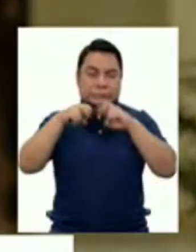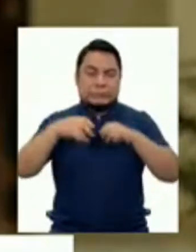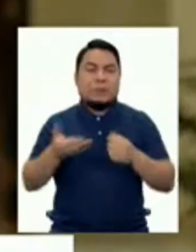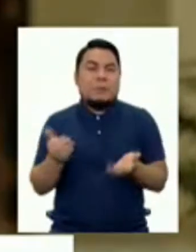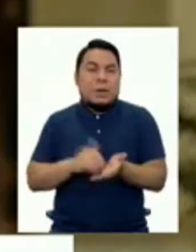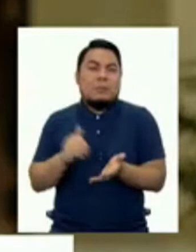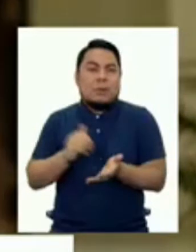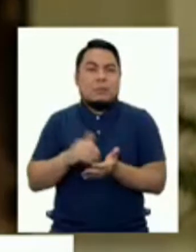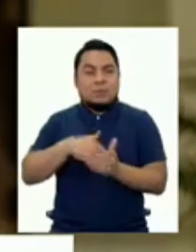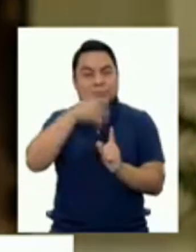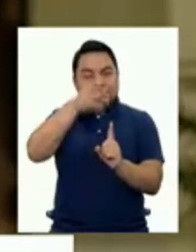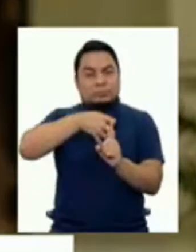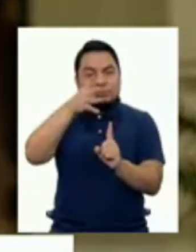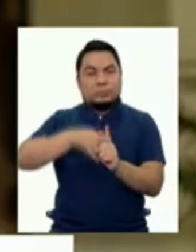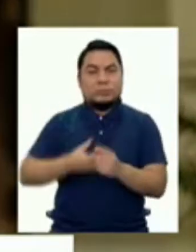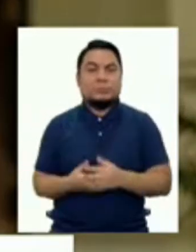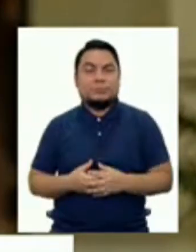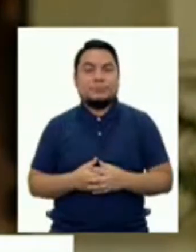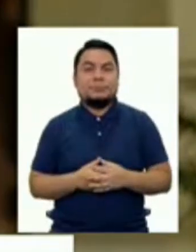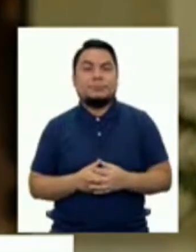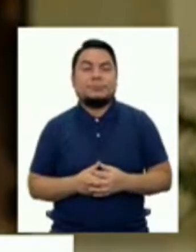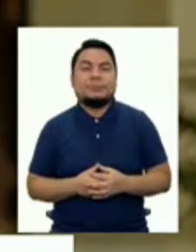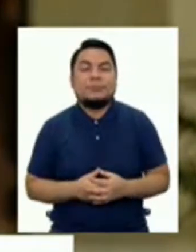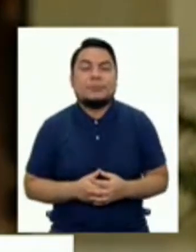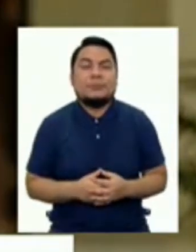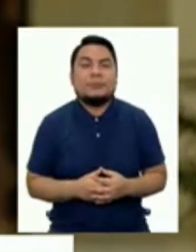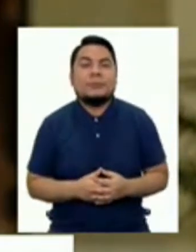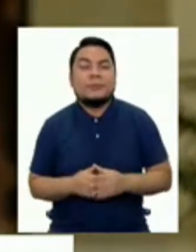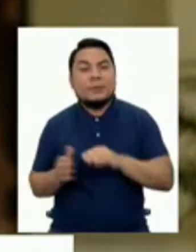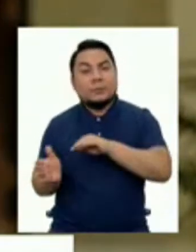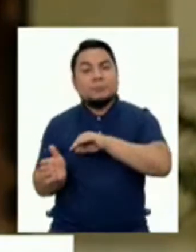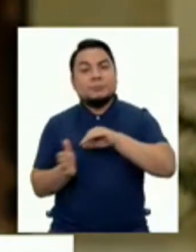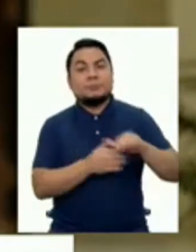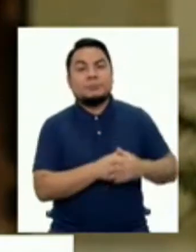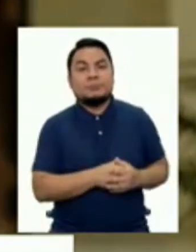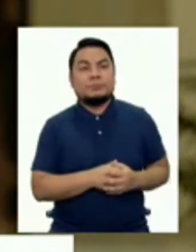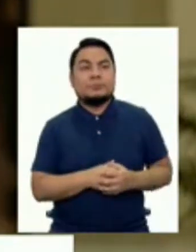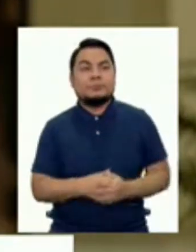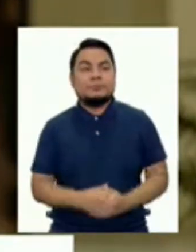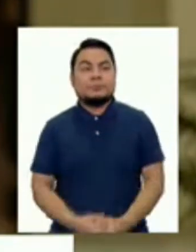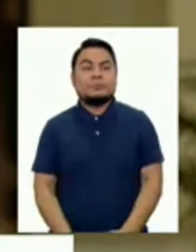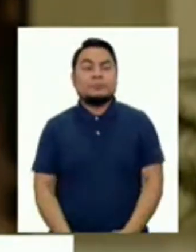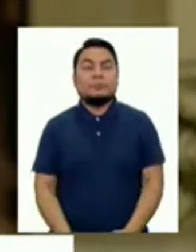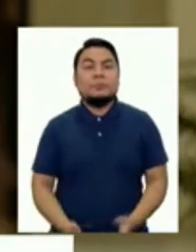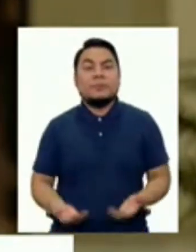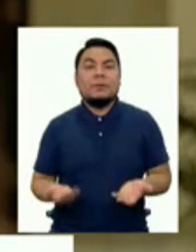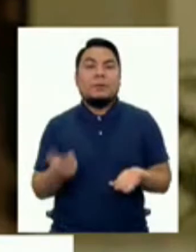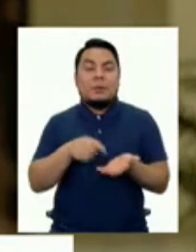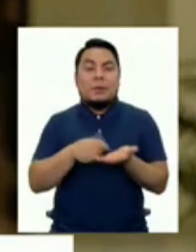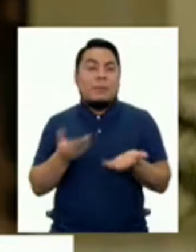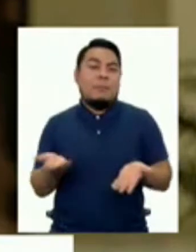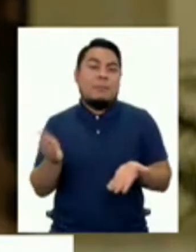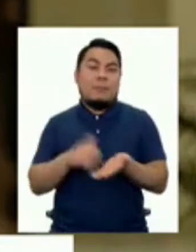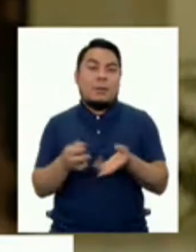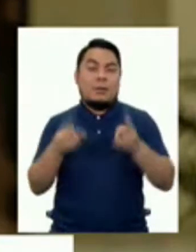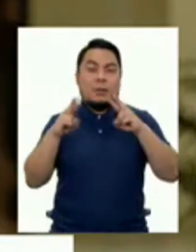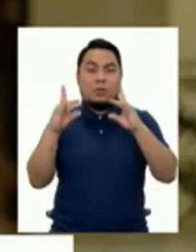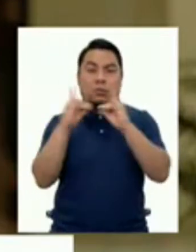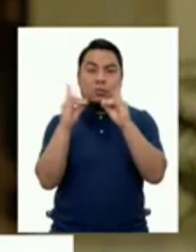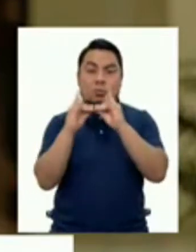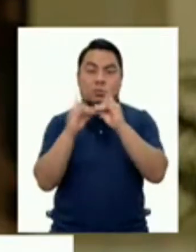cantidad de pruebas moleculares. Para aumentar la cantidad de camas